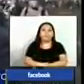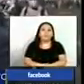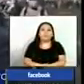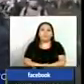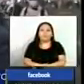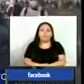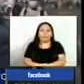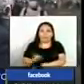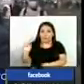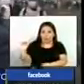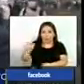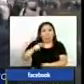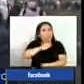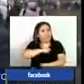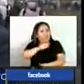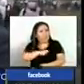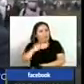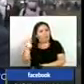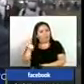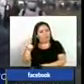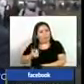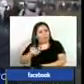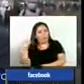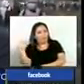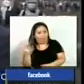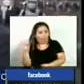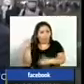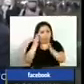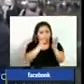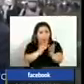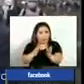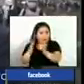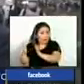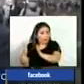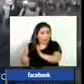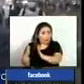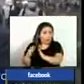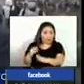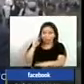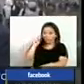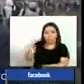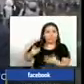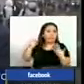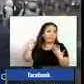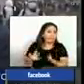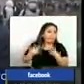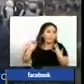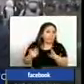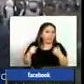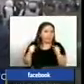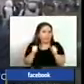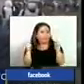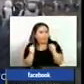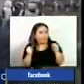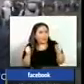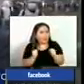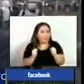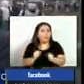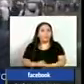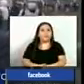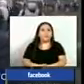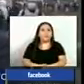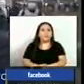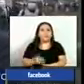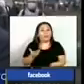responsabilidad por parte de las autoridades debería haber más orden y no hacernos esperar durante todo este frío mayor